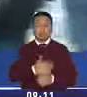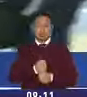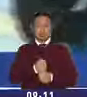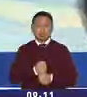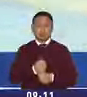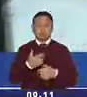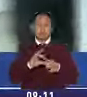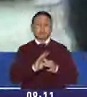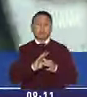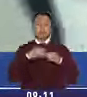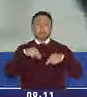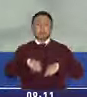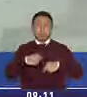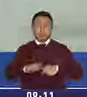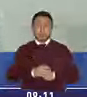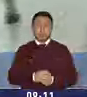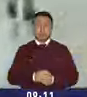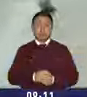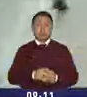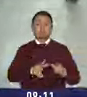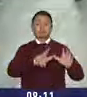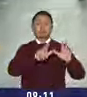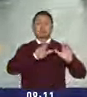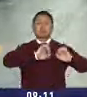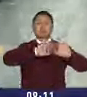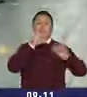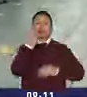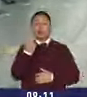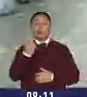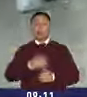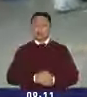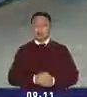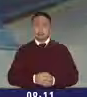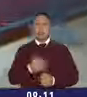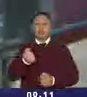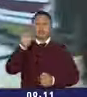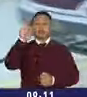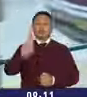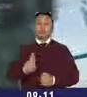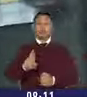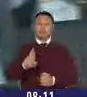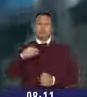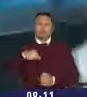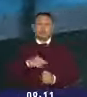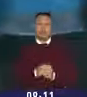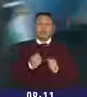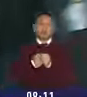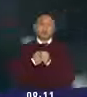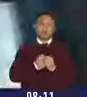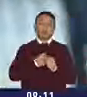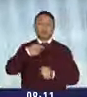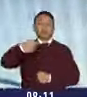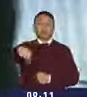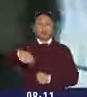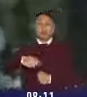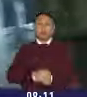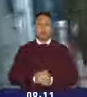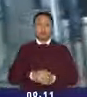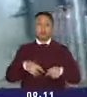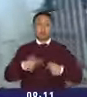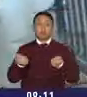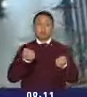información, compañeras, a esta hora de la mañana, 8 de la mañana, 11 minutos. Desde el sur de la ciudad, desde la estación de Quitume, con estos